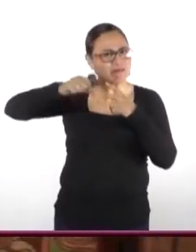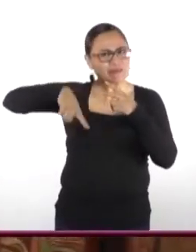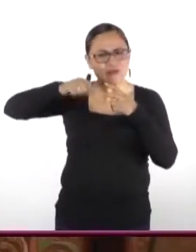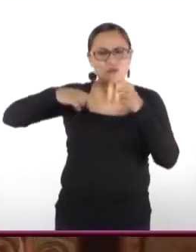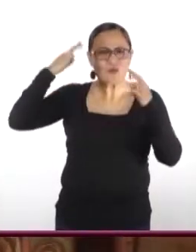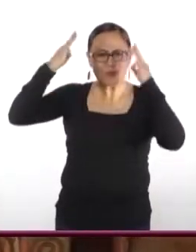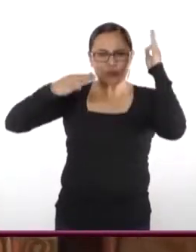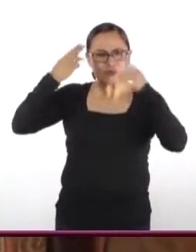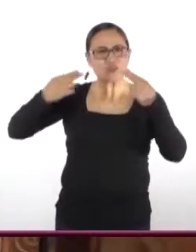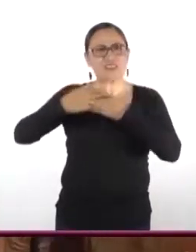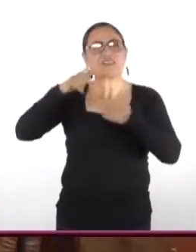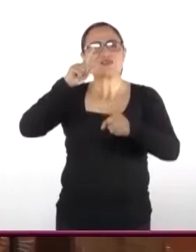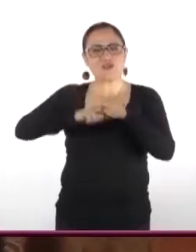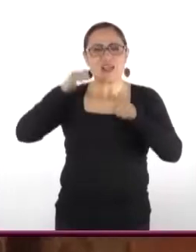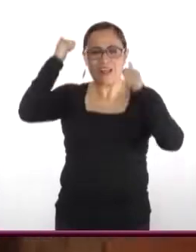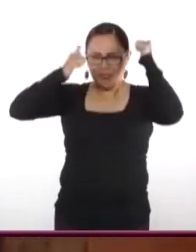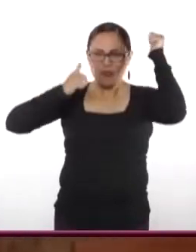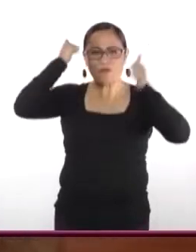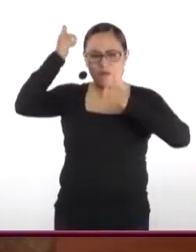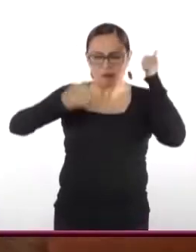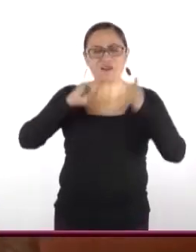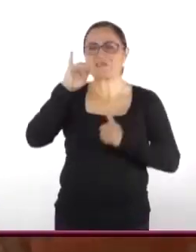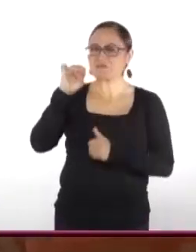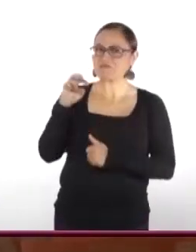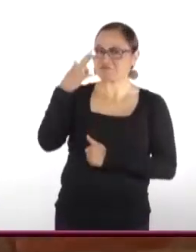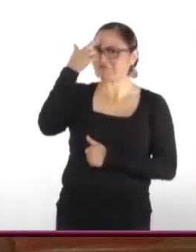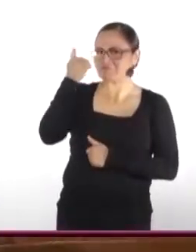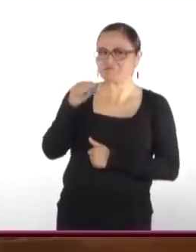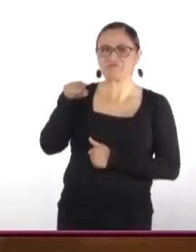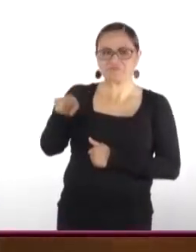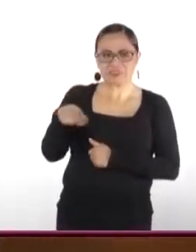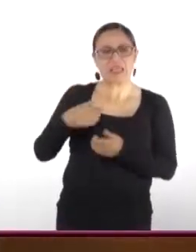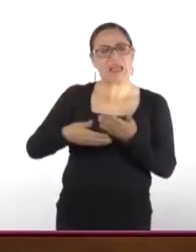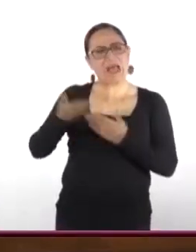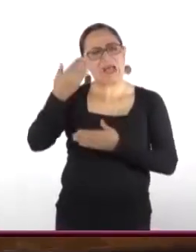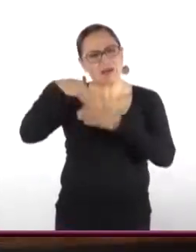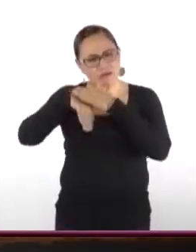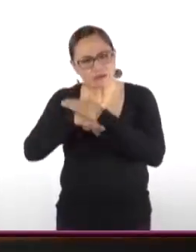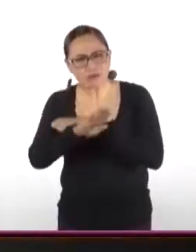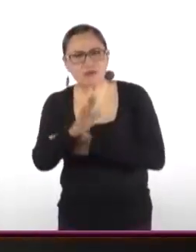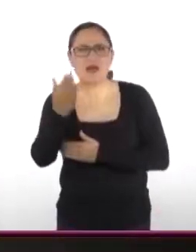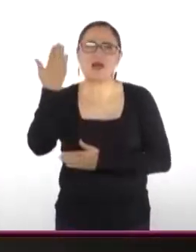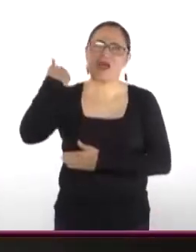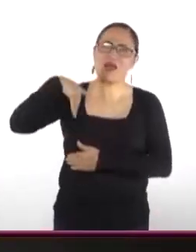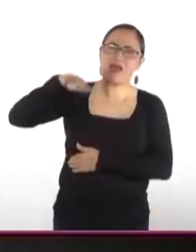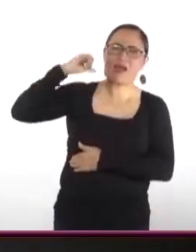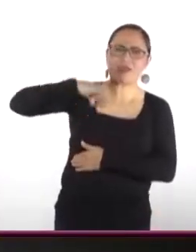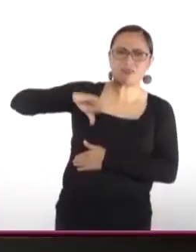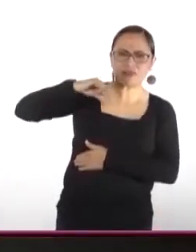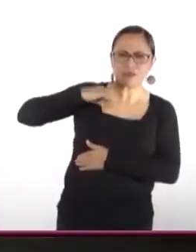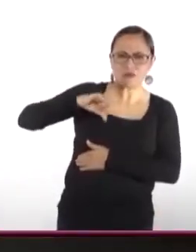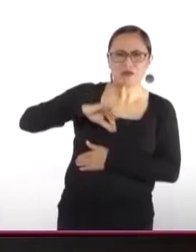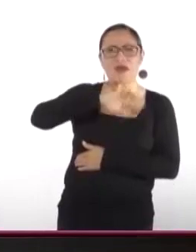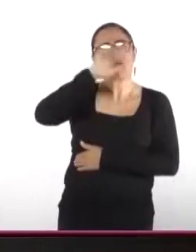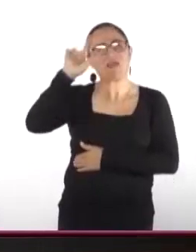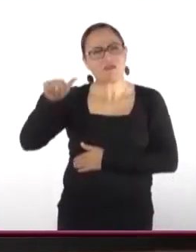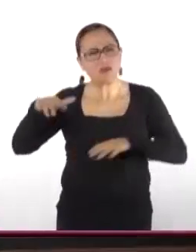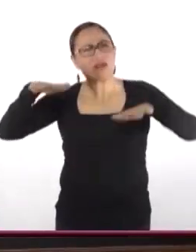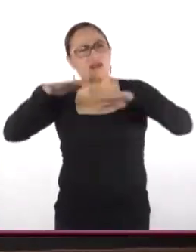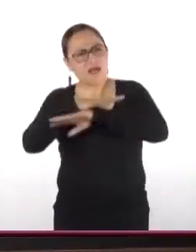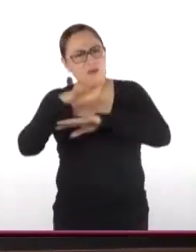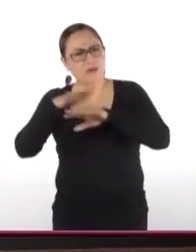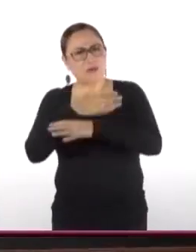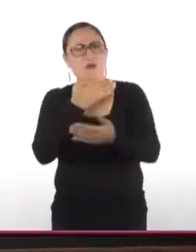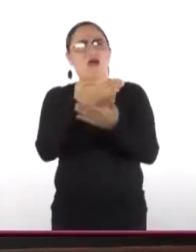salir de aquí, del Museo Nacional de Antropología. Así es, Ernesto. Estar aquí es un viaje al pasado y una invitación a entender